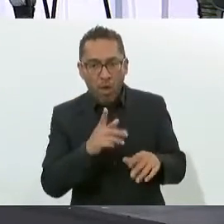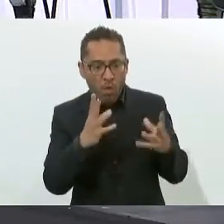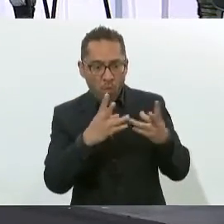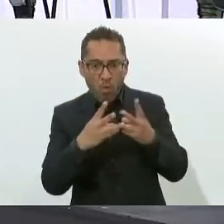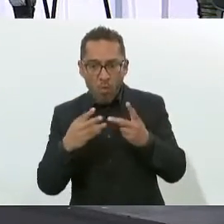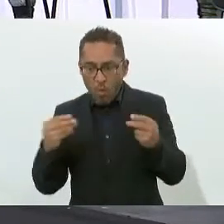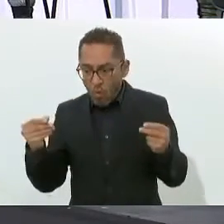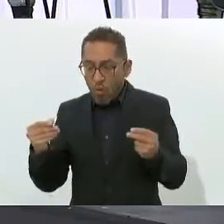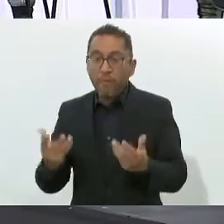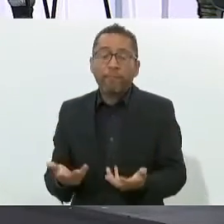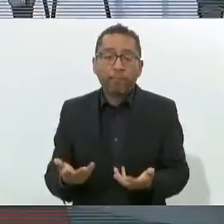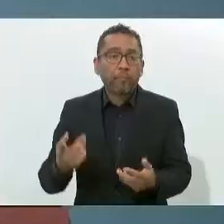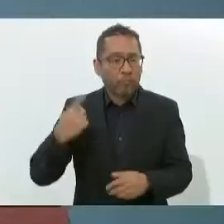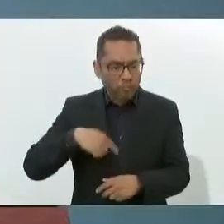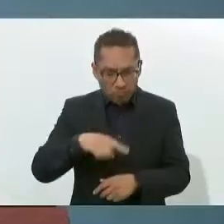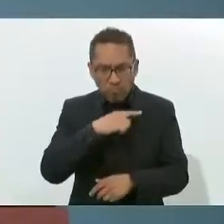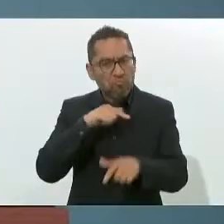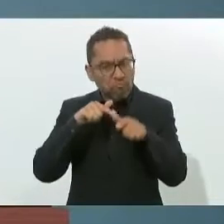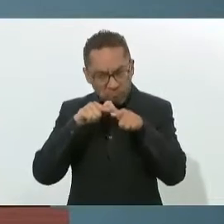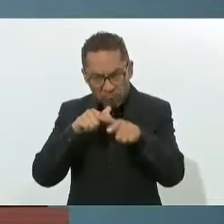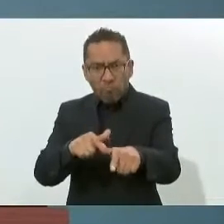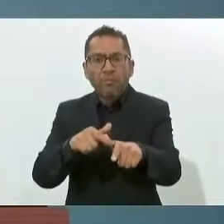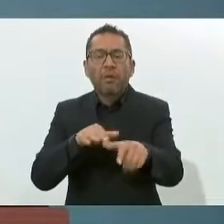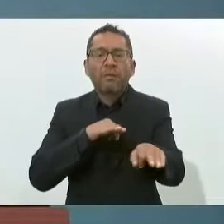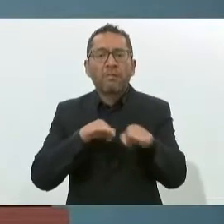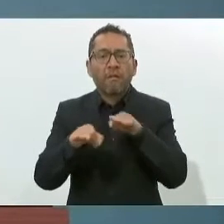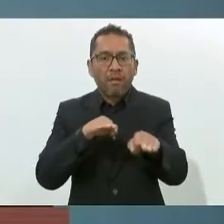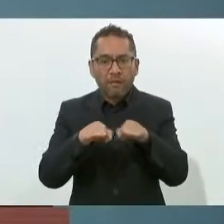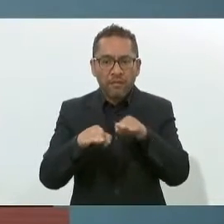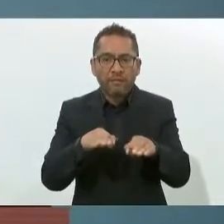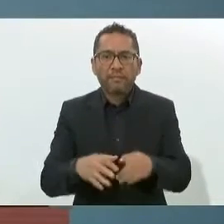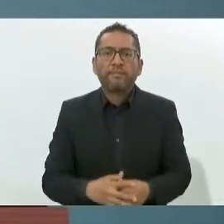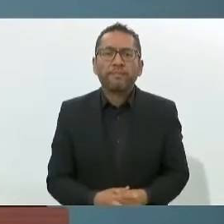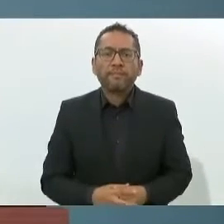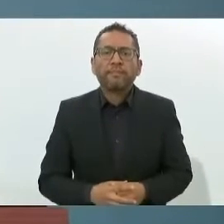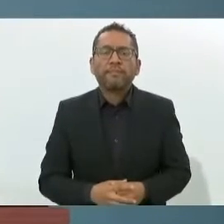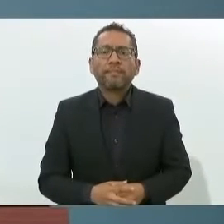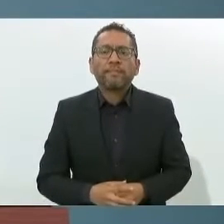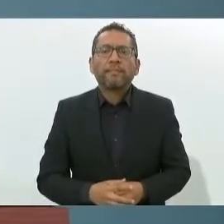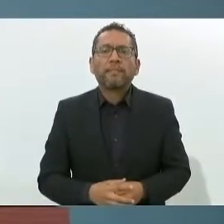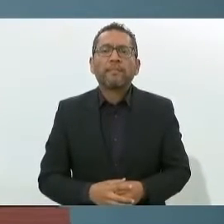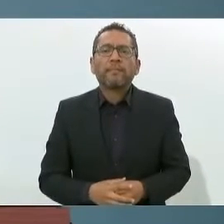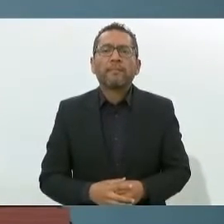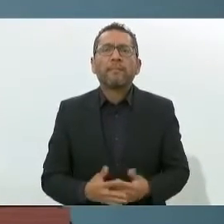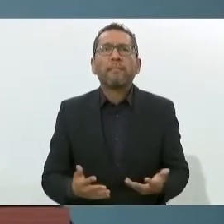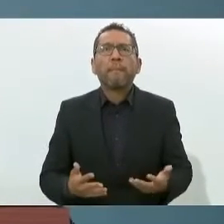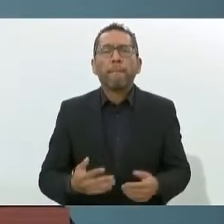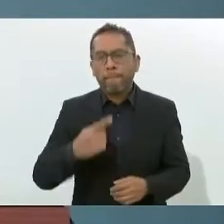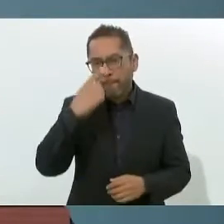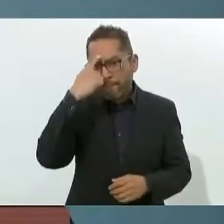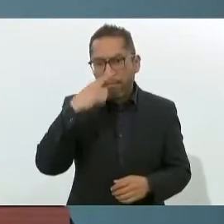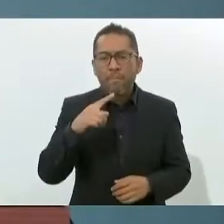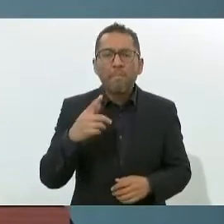Vamos a continuar trabajando para vivir